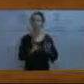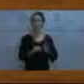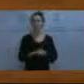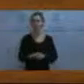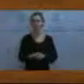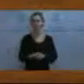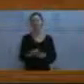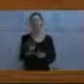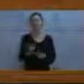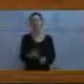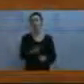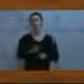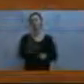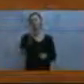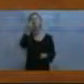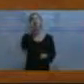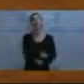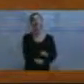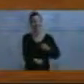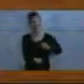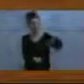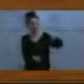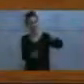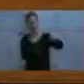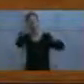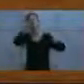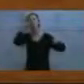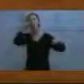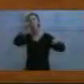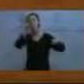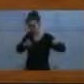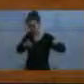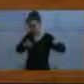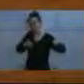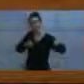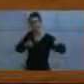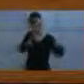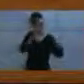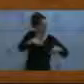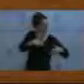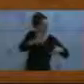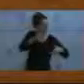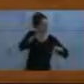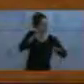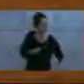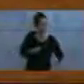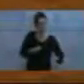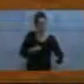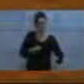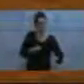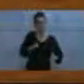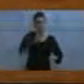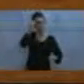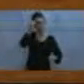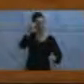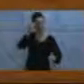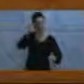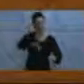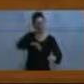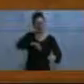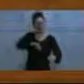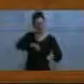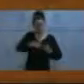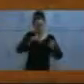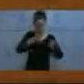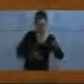dice eso es Javier Fernández en un tuit, el ausente, el que marchó corriendo seguramente porque tiene mala conciencia